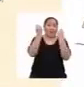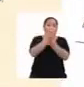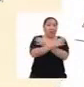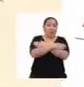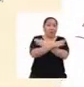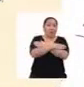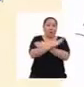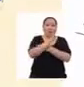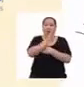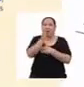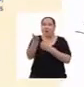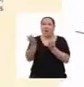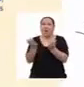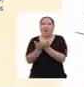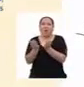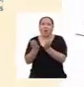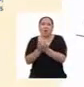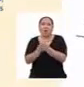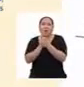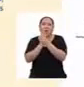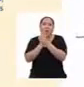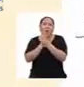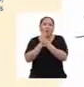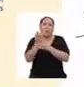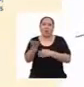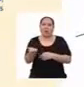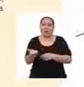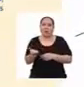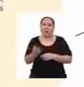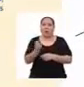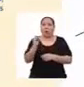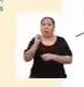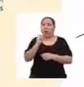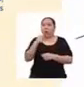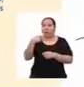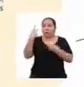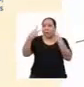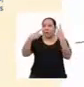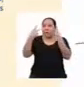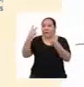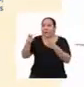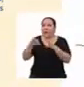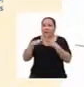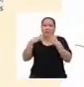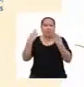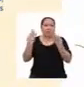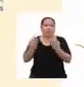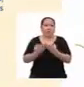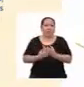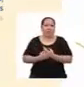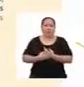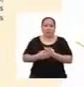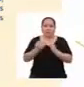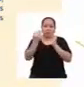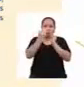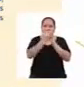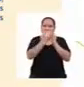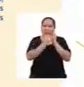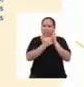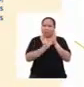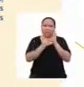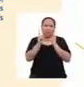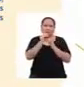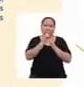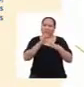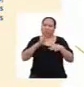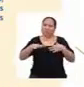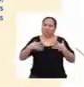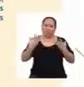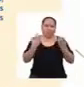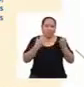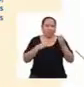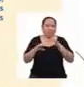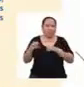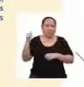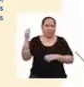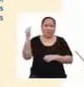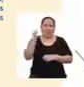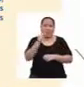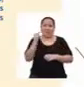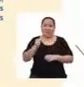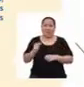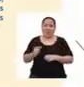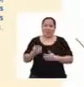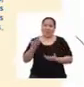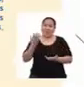ir al colegio con nuestros compañeros, ir a visitar a nuestras familias, ya no las podemos hacer. Eso hace que quizá